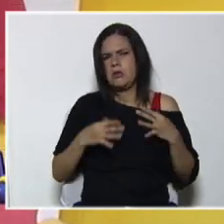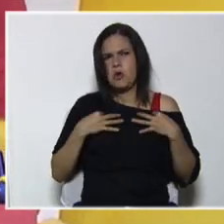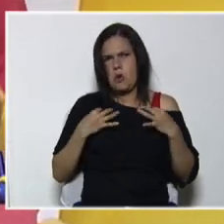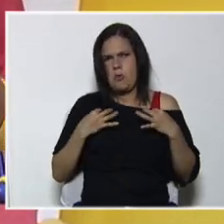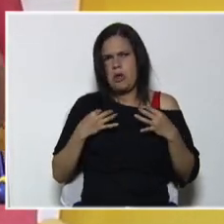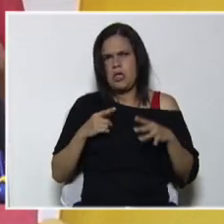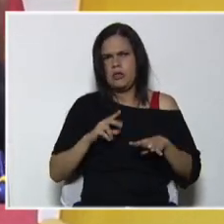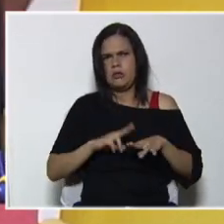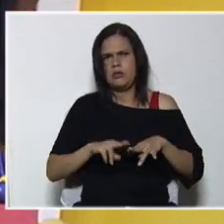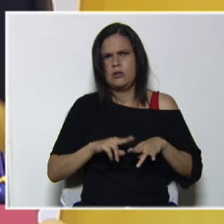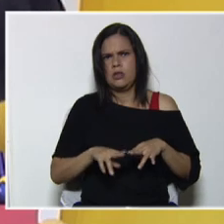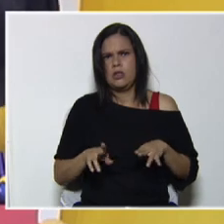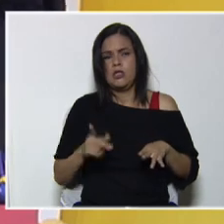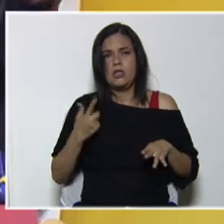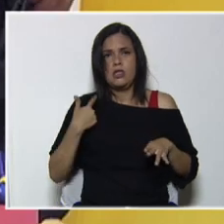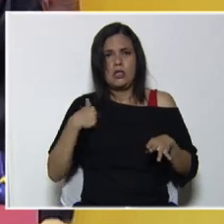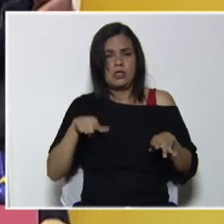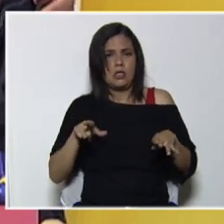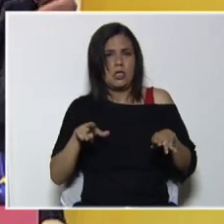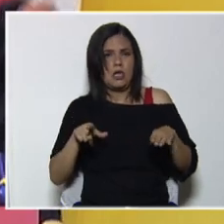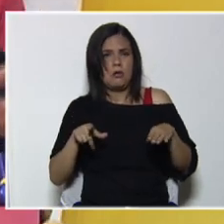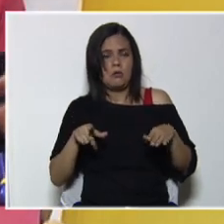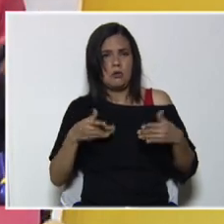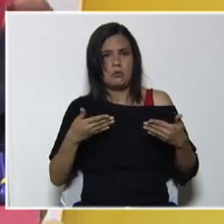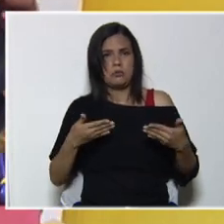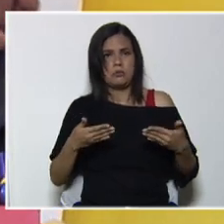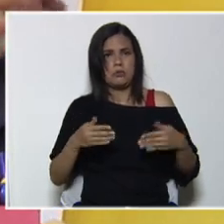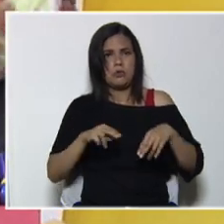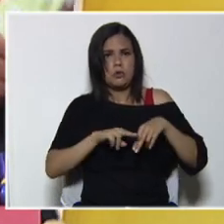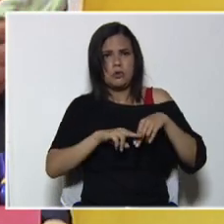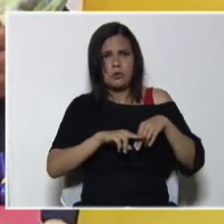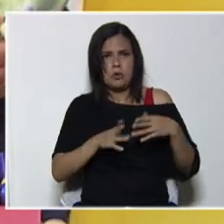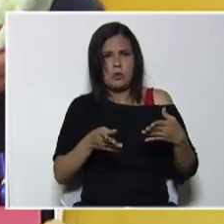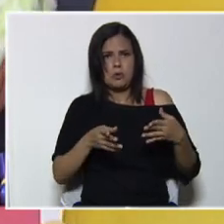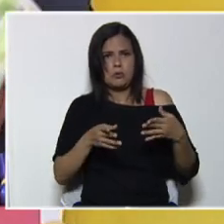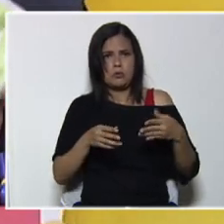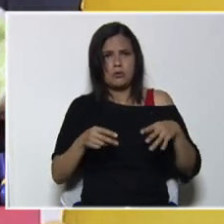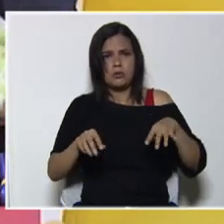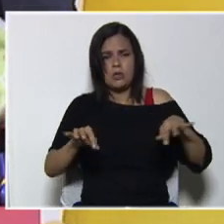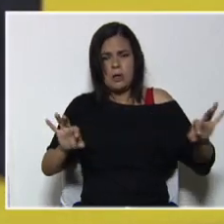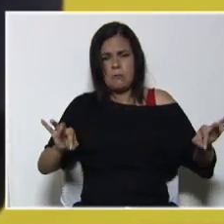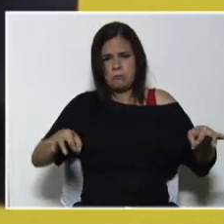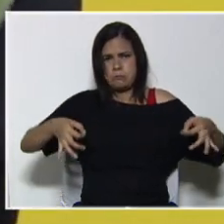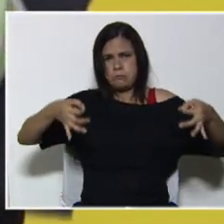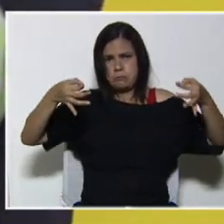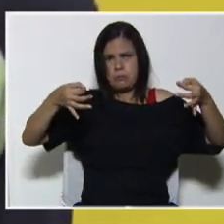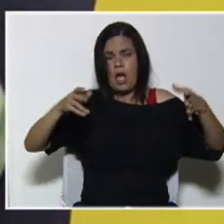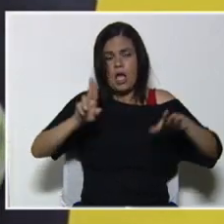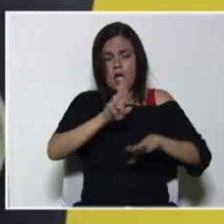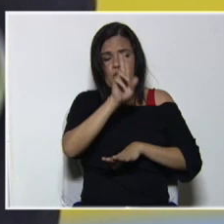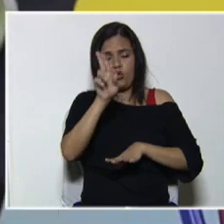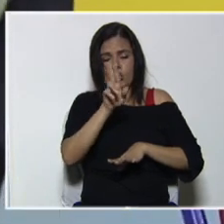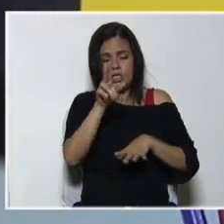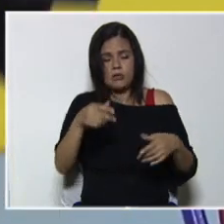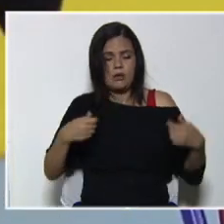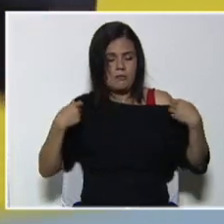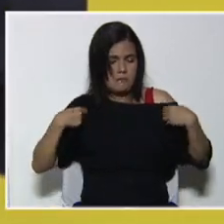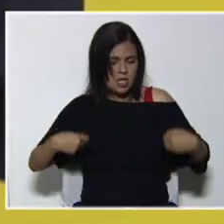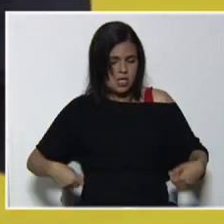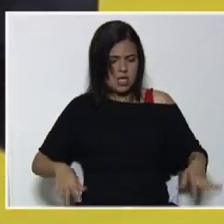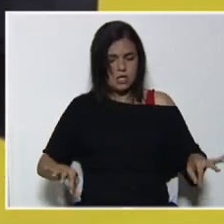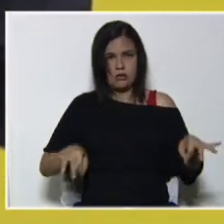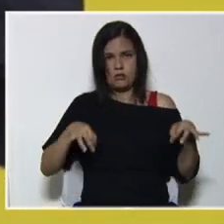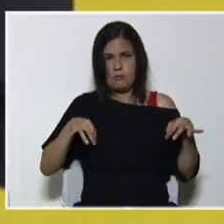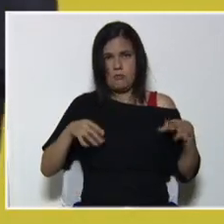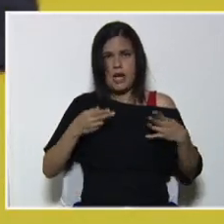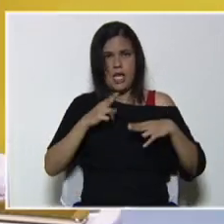oportunidad tenemos un short, también su panty, que ellas utilizan para vestirse, para